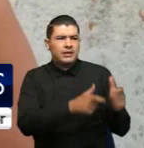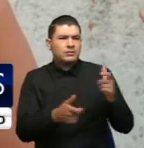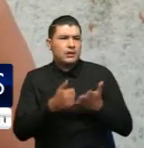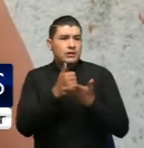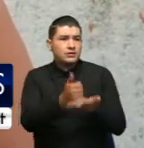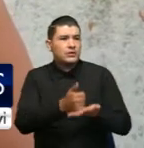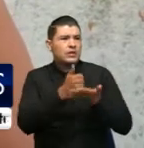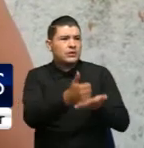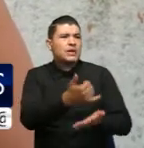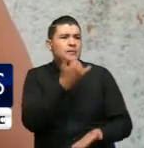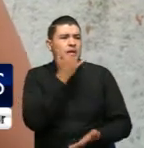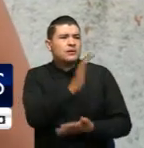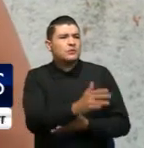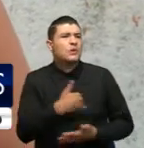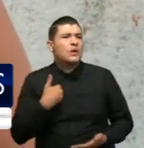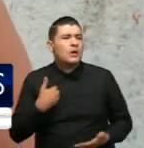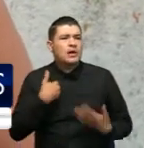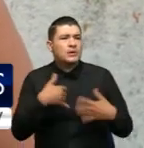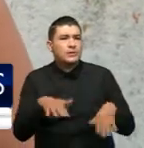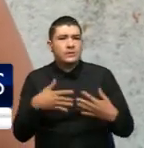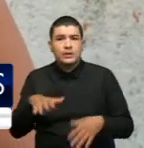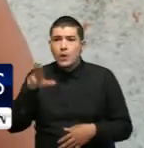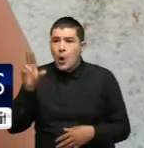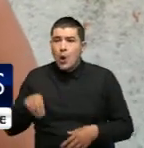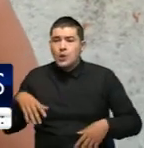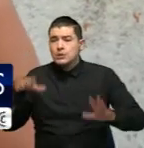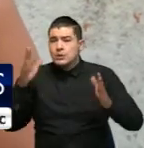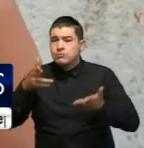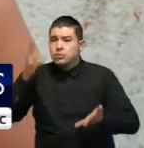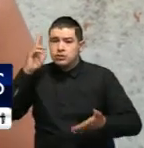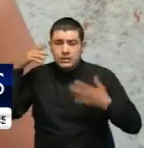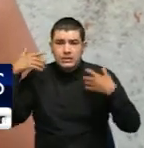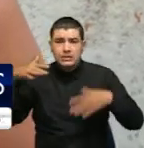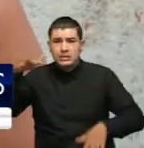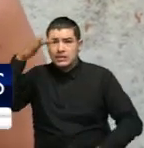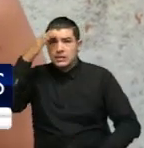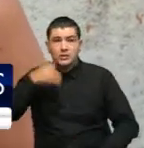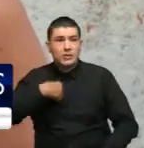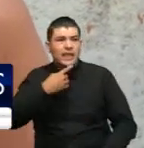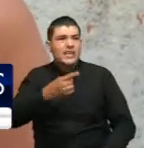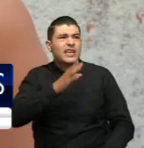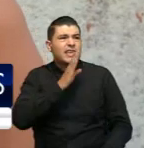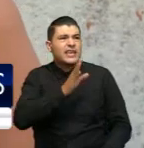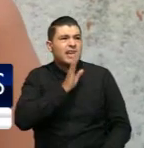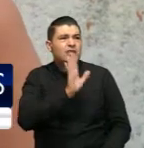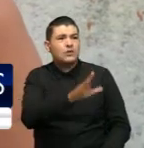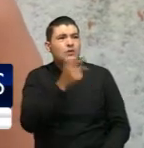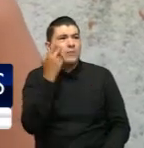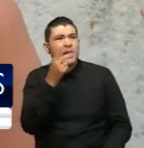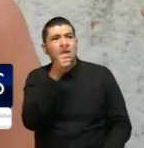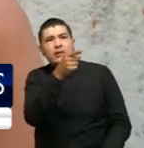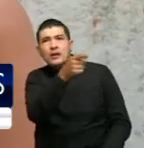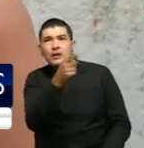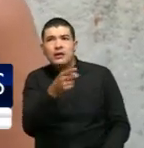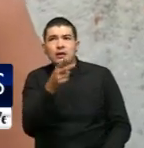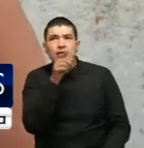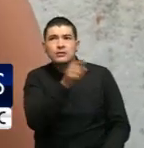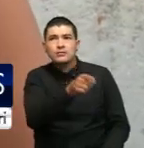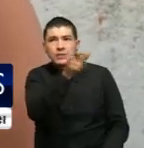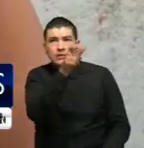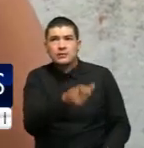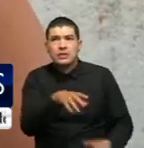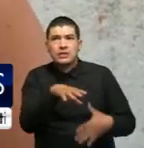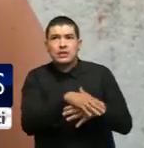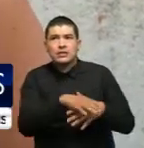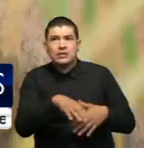¿qué fue lo que le pasó a la muchacha? Entonces, no, que le pegaron un tiro. Entonces yo le dije: pero quién, vea ese que vaya. Entonces él paró, un taxi